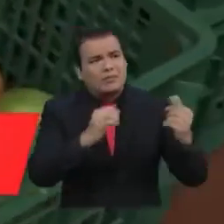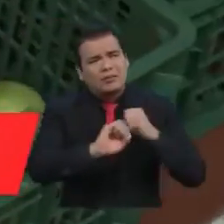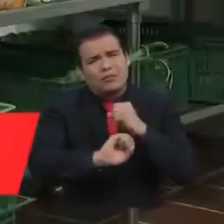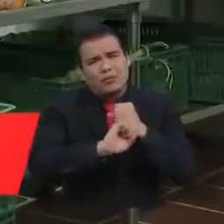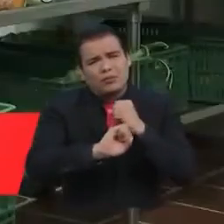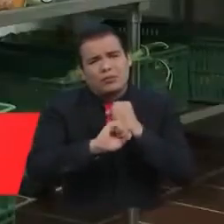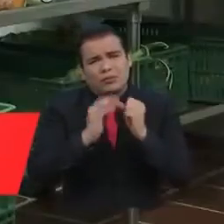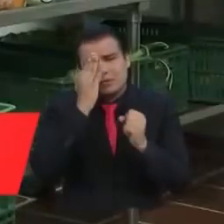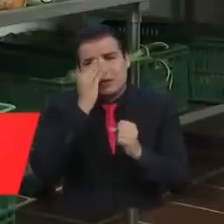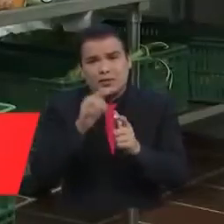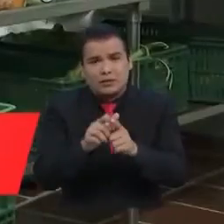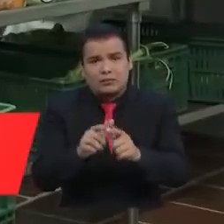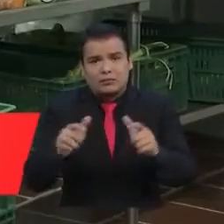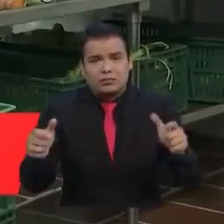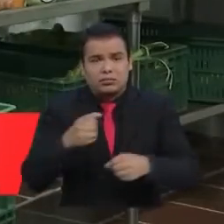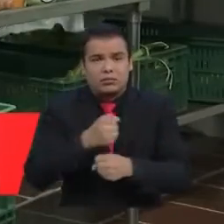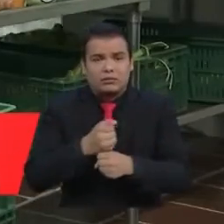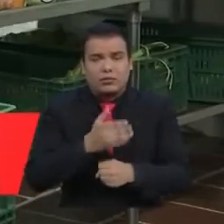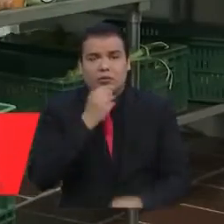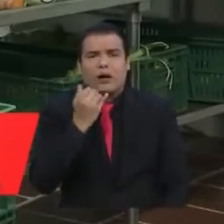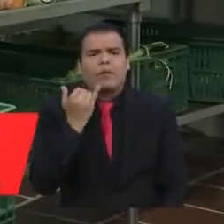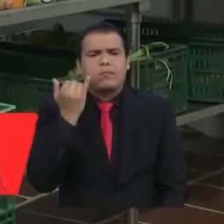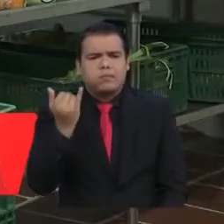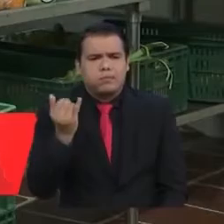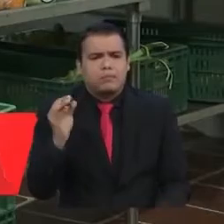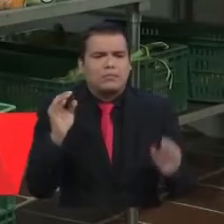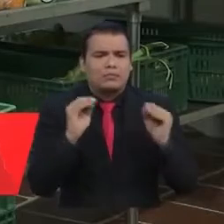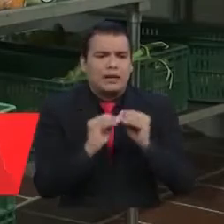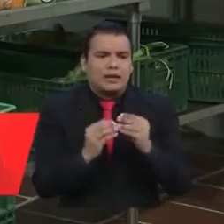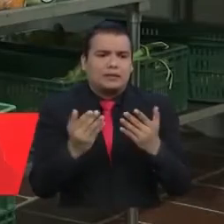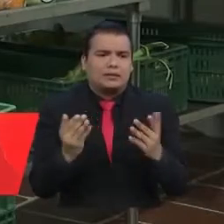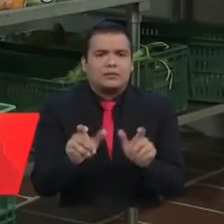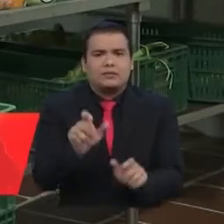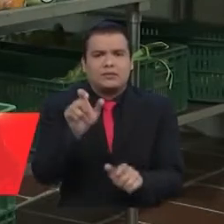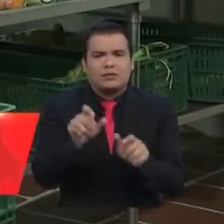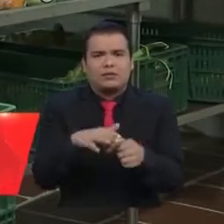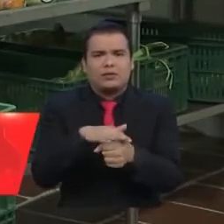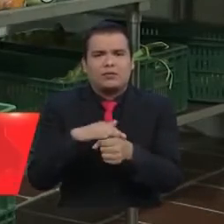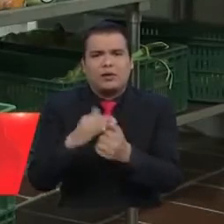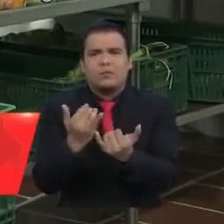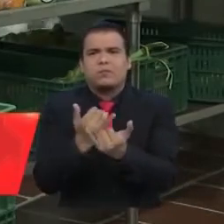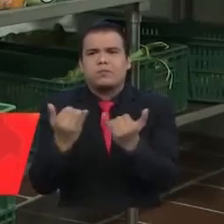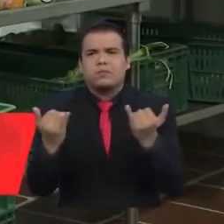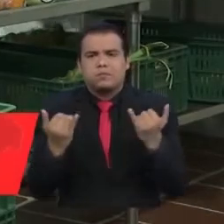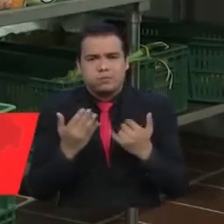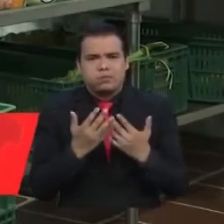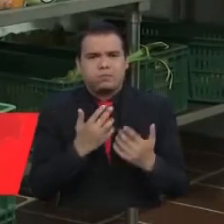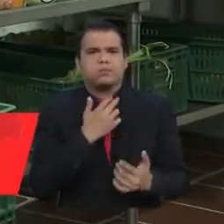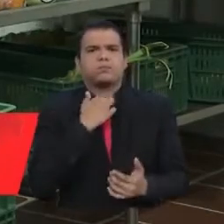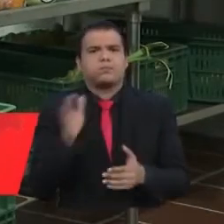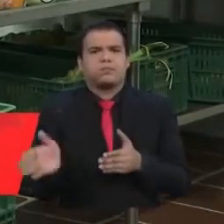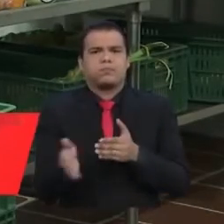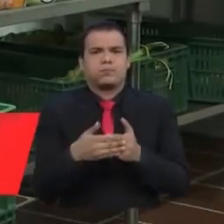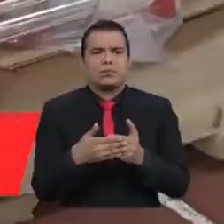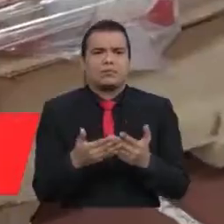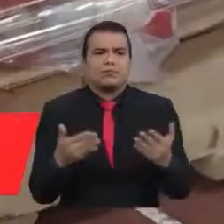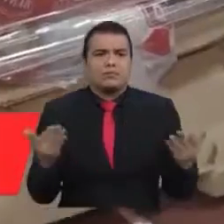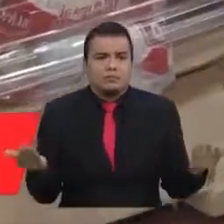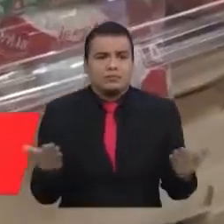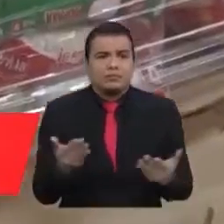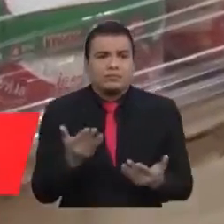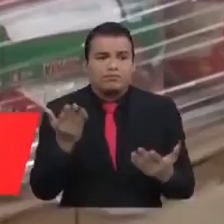colaboremos, que hay un nivel de desempleo muy alto y segundo, las personas en los sectores populares donde se han presentado los bloqueos fuertes tienen